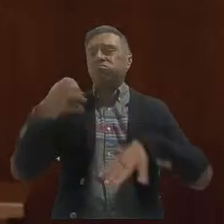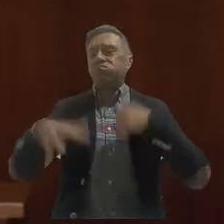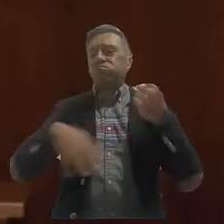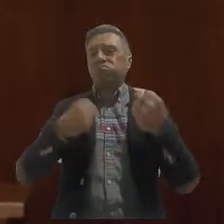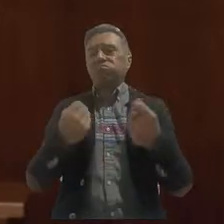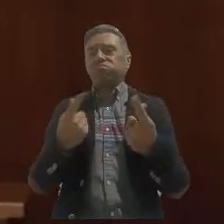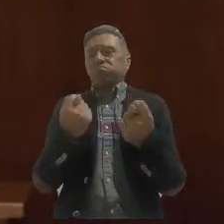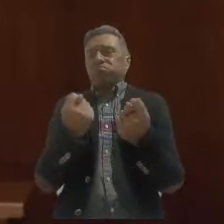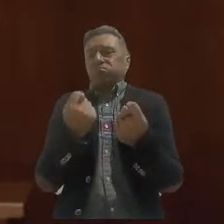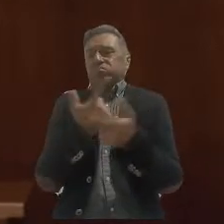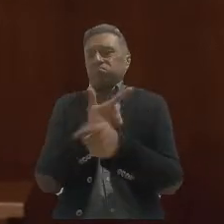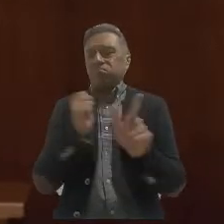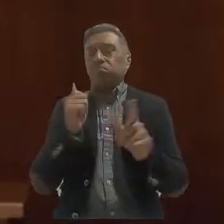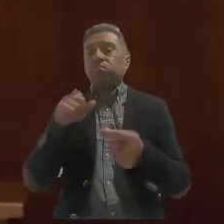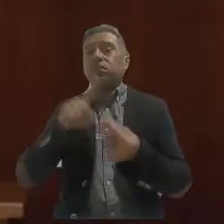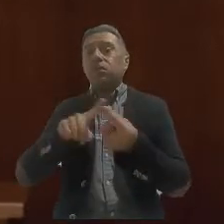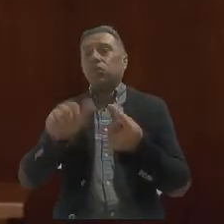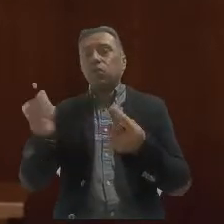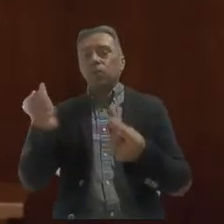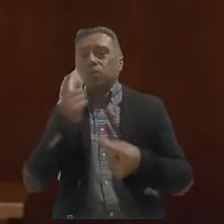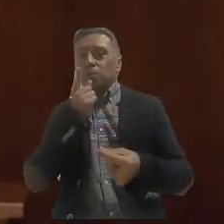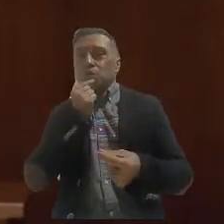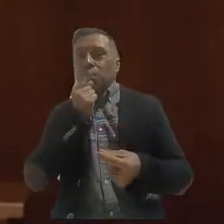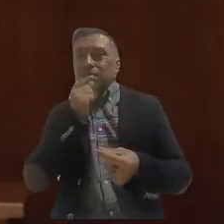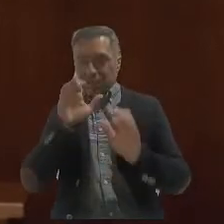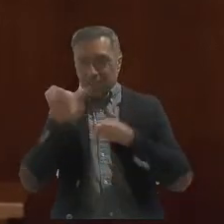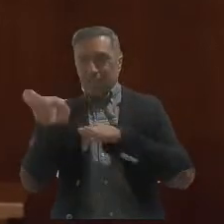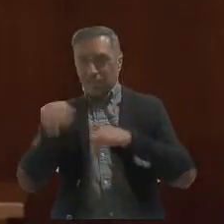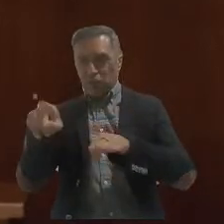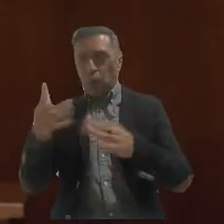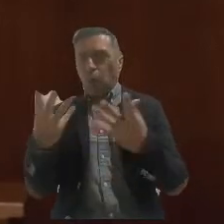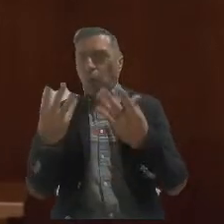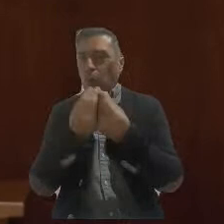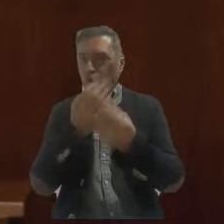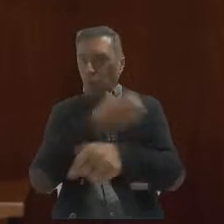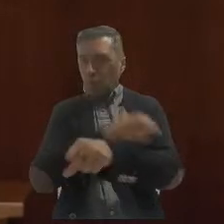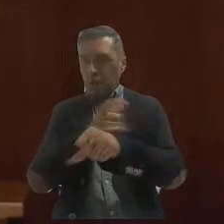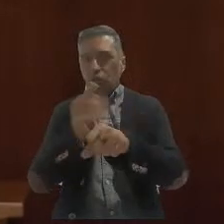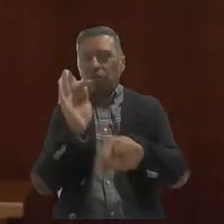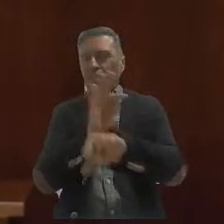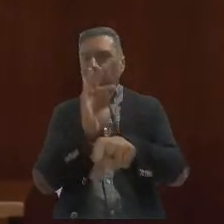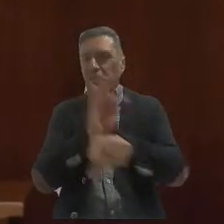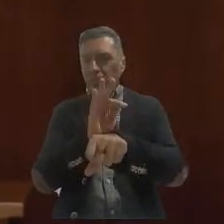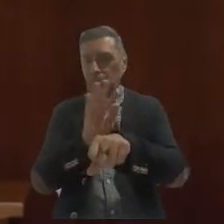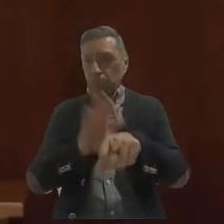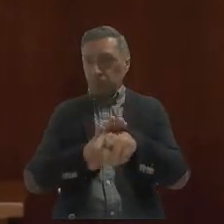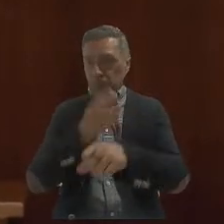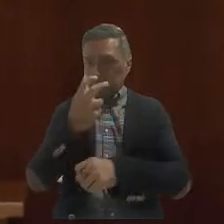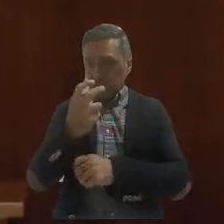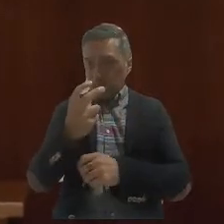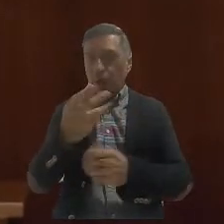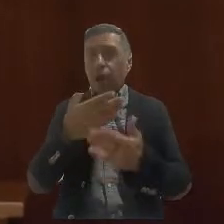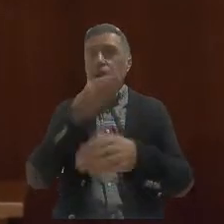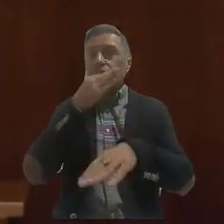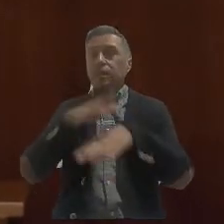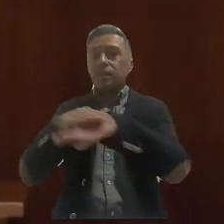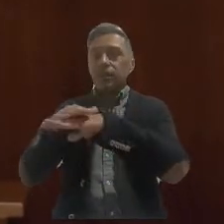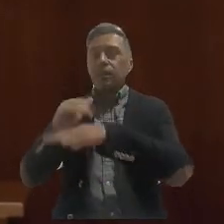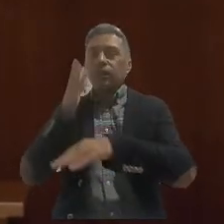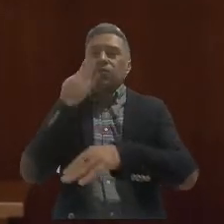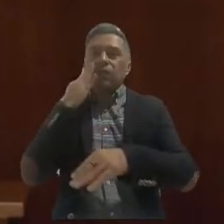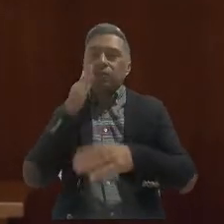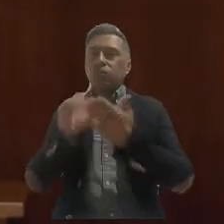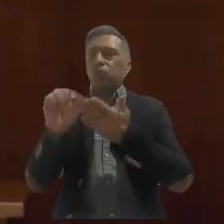propios elementos policiales en activo que viajan con ellos. A lo anterior, hay que mencionar que en redes sociales circulan videos donde